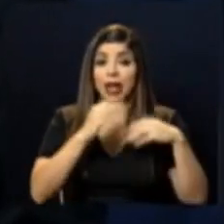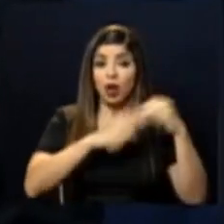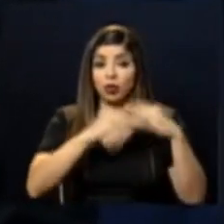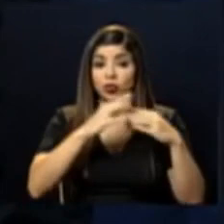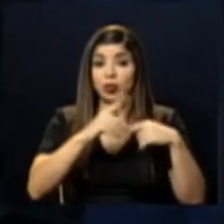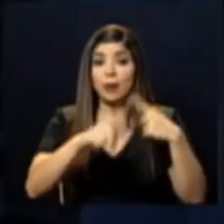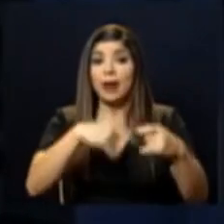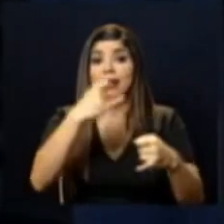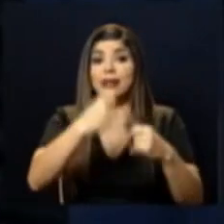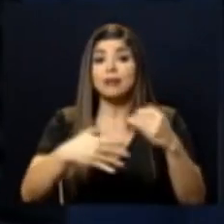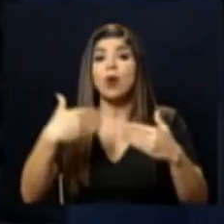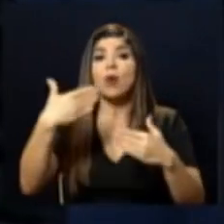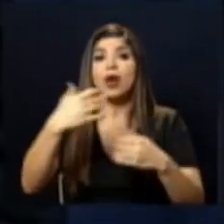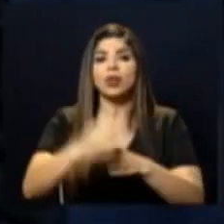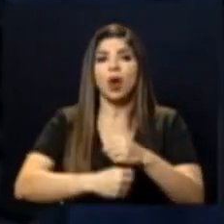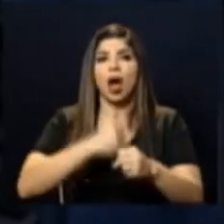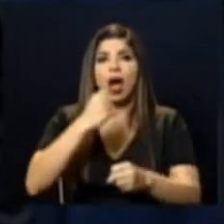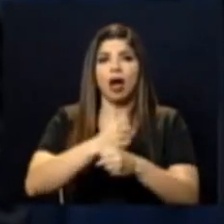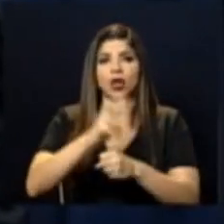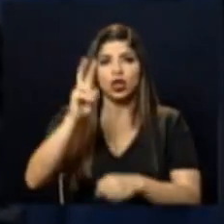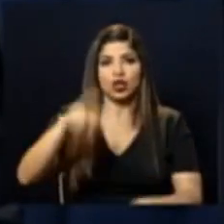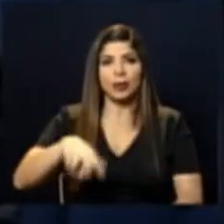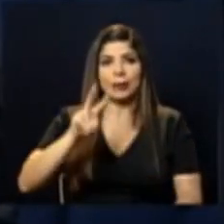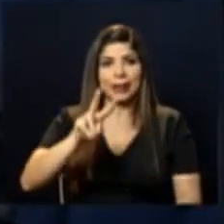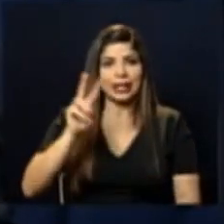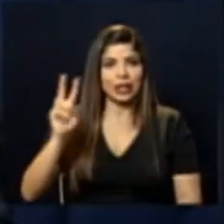finalice en el año 2022.